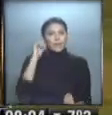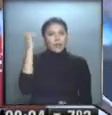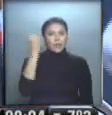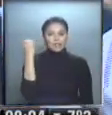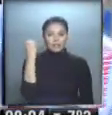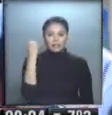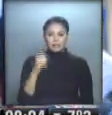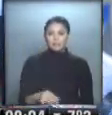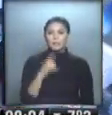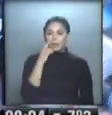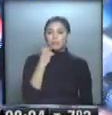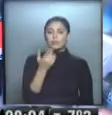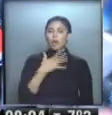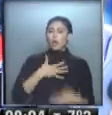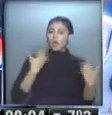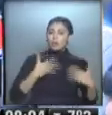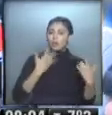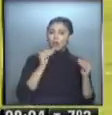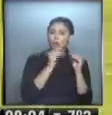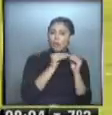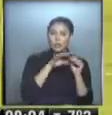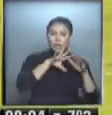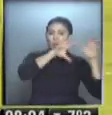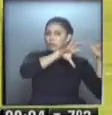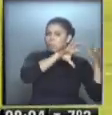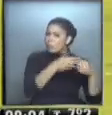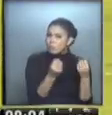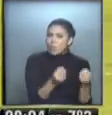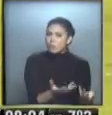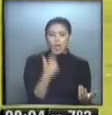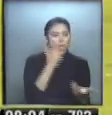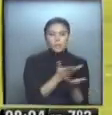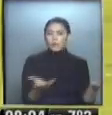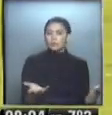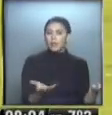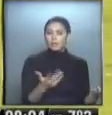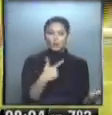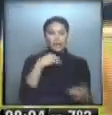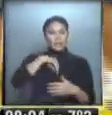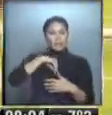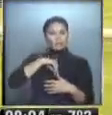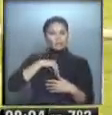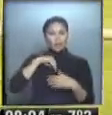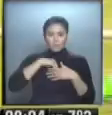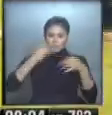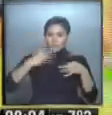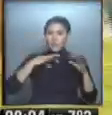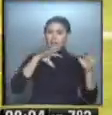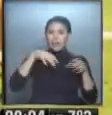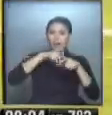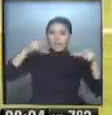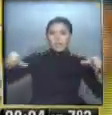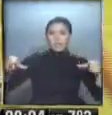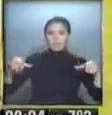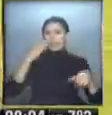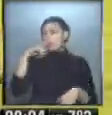objetivo. Yo estoy contento por el partido que hizo Mariano. Atajó un gran partido, demostró el arquero que tiene adentro, lo que es él adentro del campo de juego.